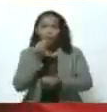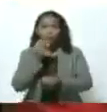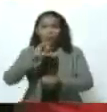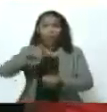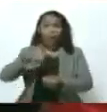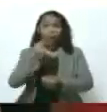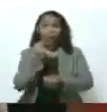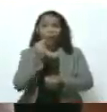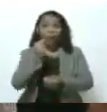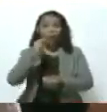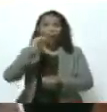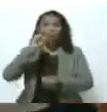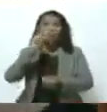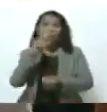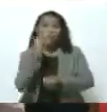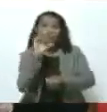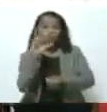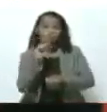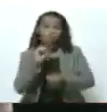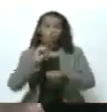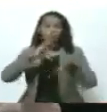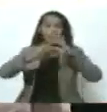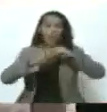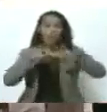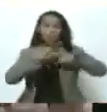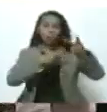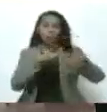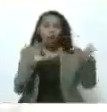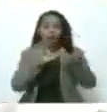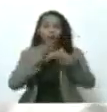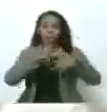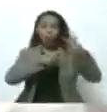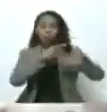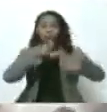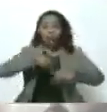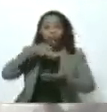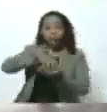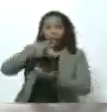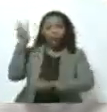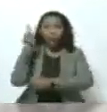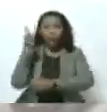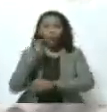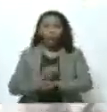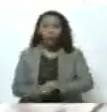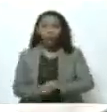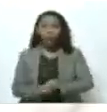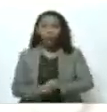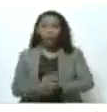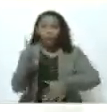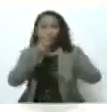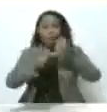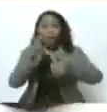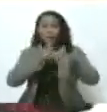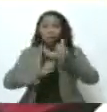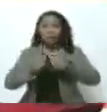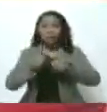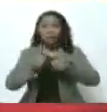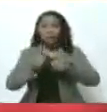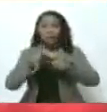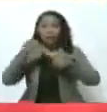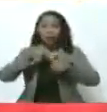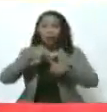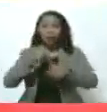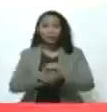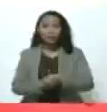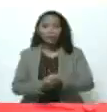Club Productivo. Y bueno, aquí están las alianzas productivas del Estado venezolano. Lácteos Los Andes, mire... empezamos a ver